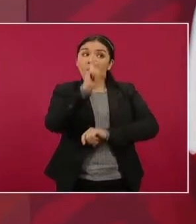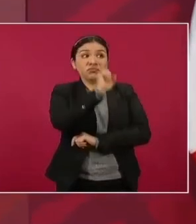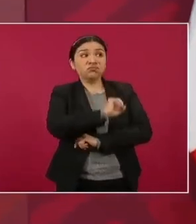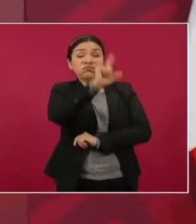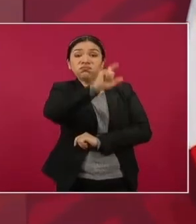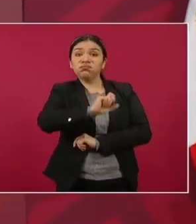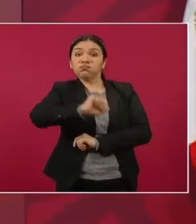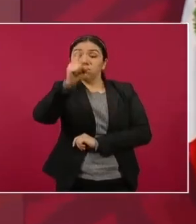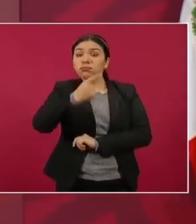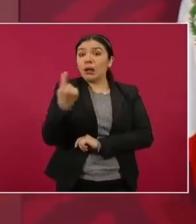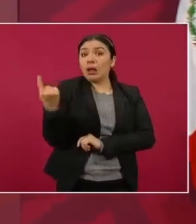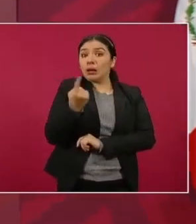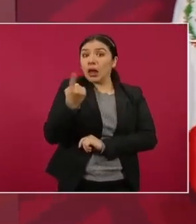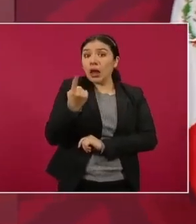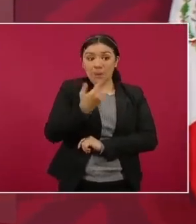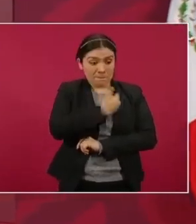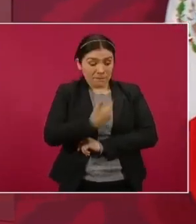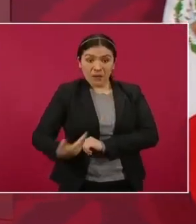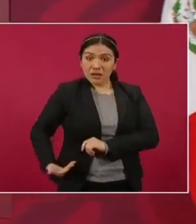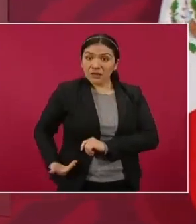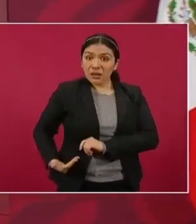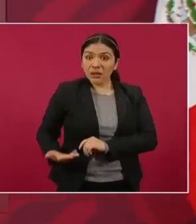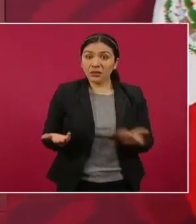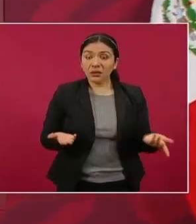que el ejecutivo